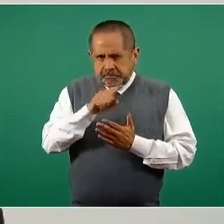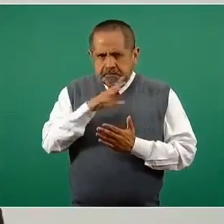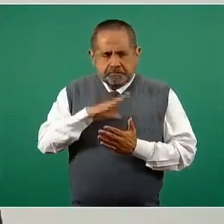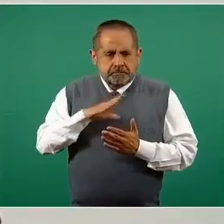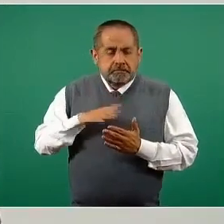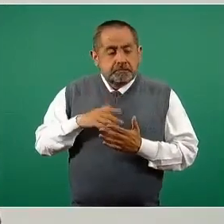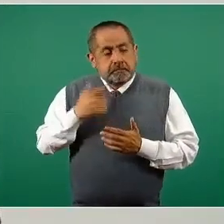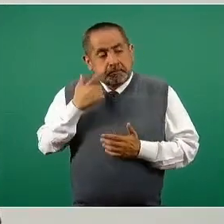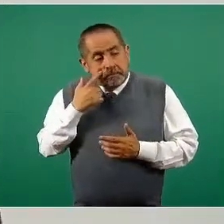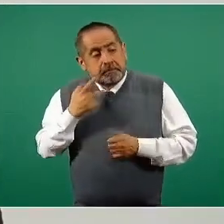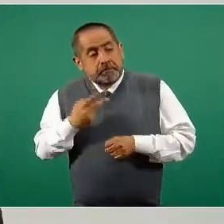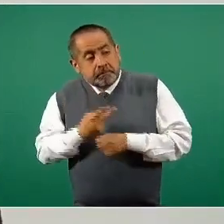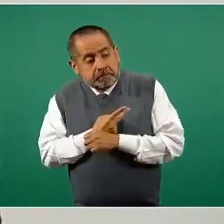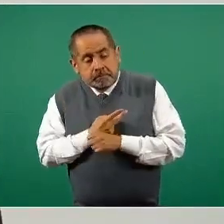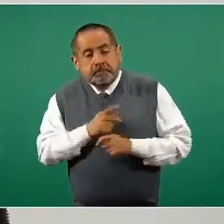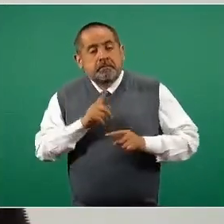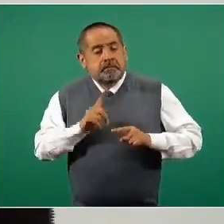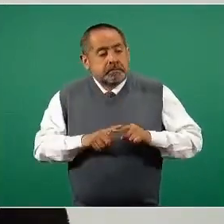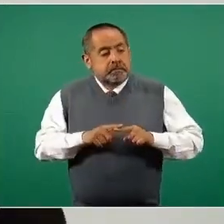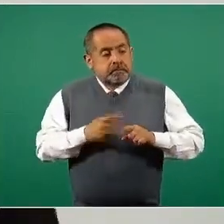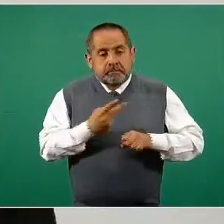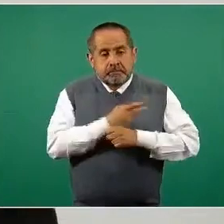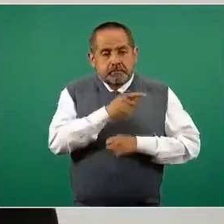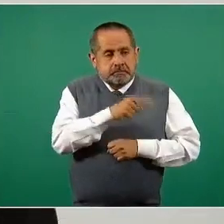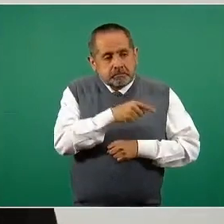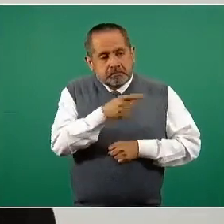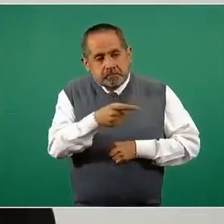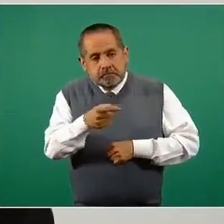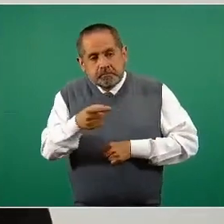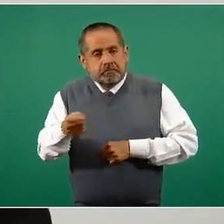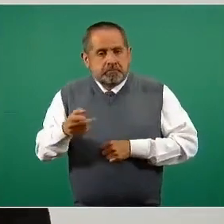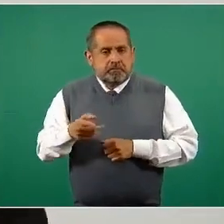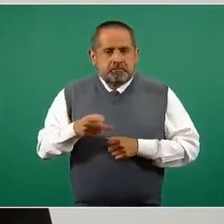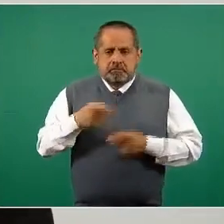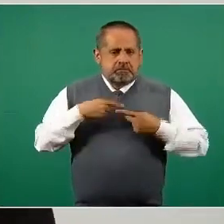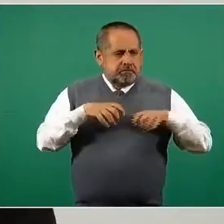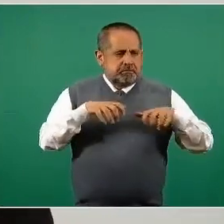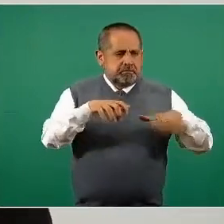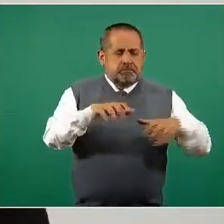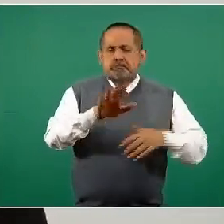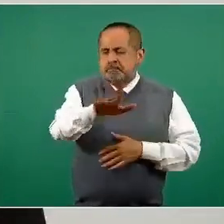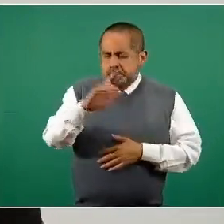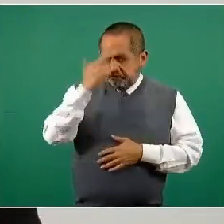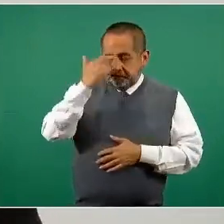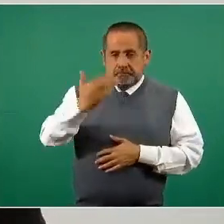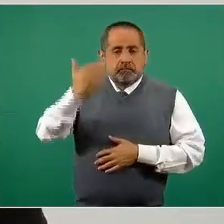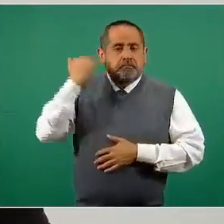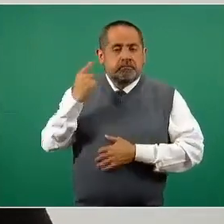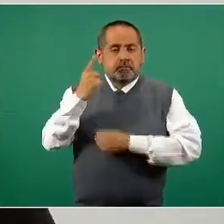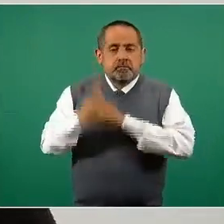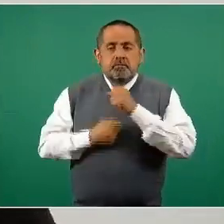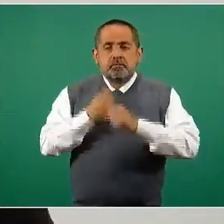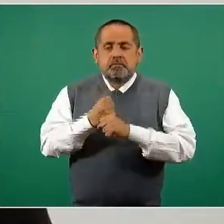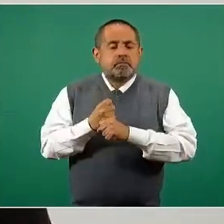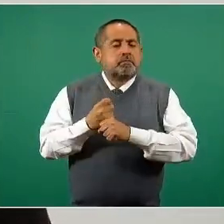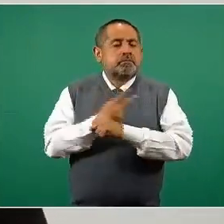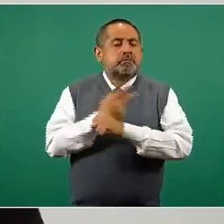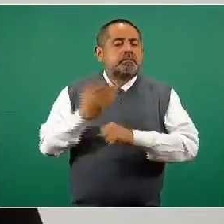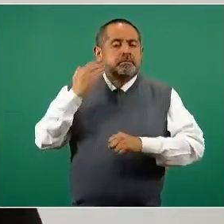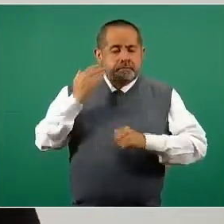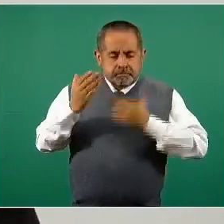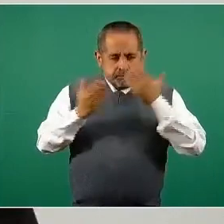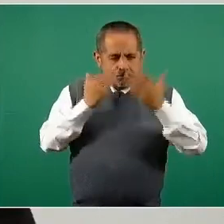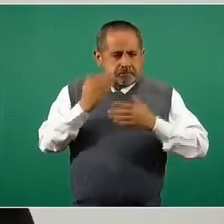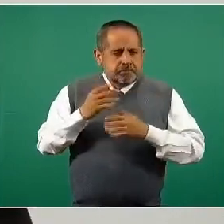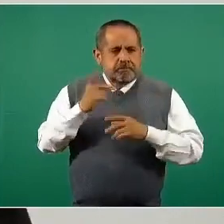mismo seguimiento que en su momento se debe de hacer en el marco poblacional. Si ustedes recuerdan, el año pasado se llevó a cabo un estudio